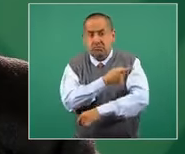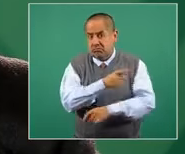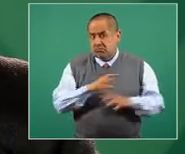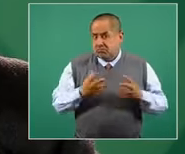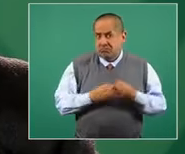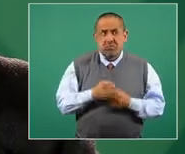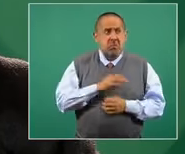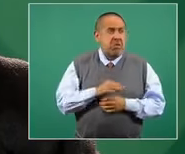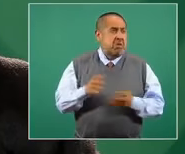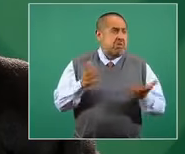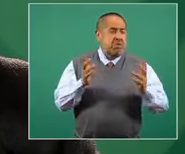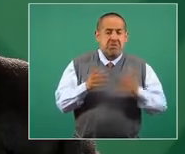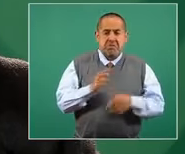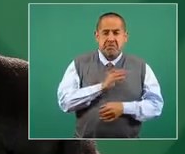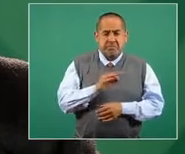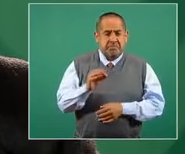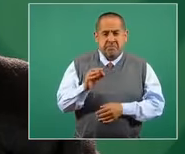de